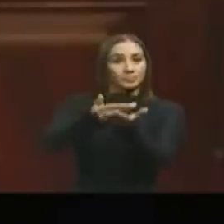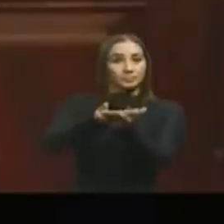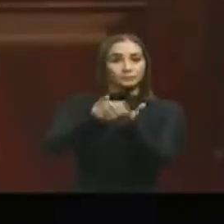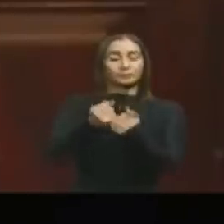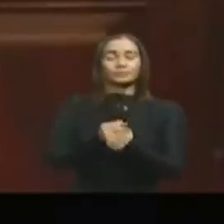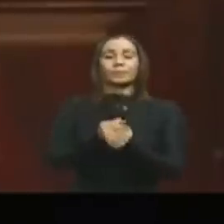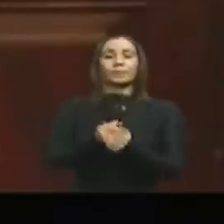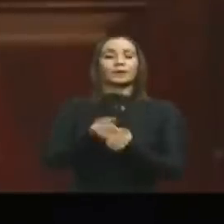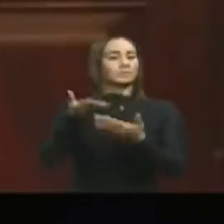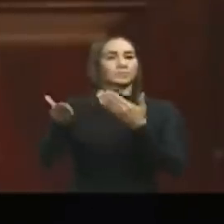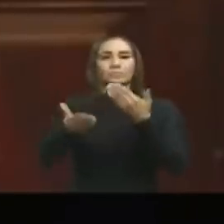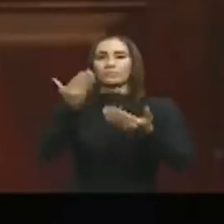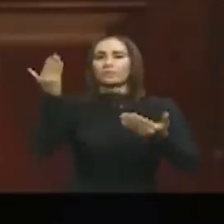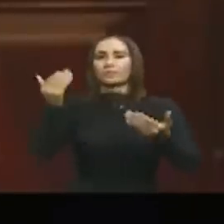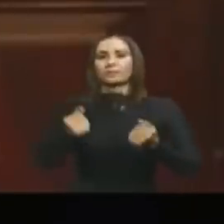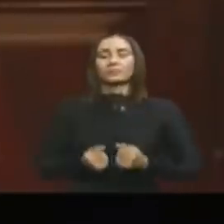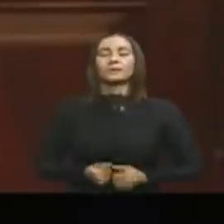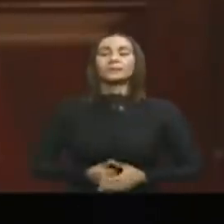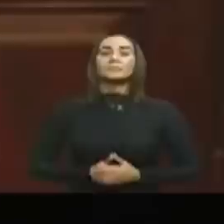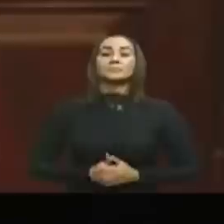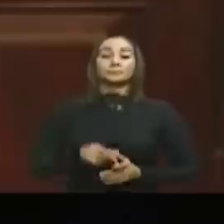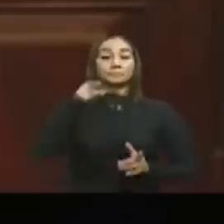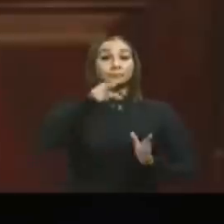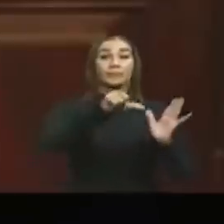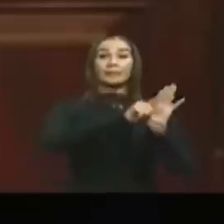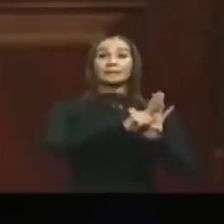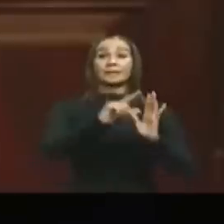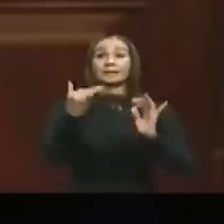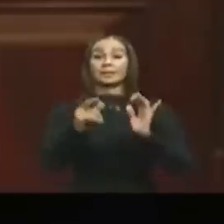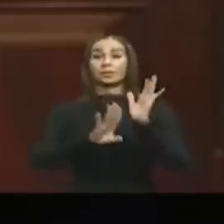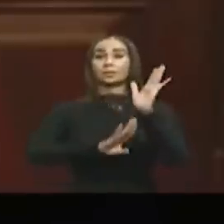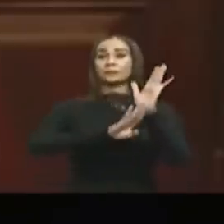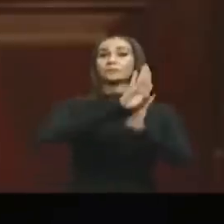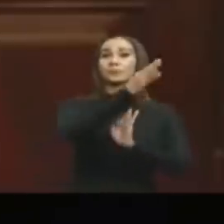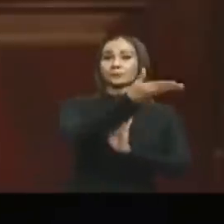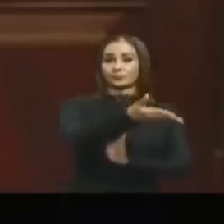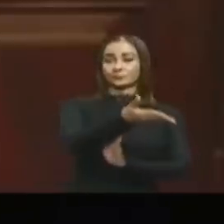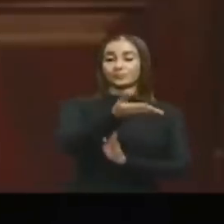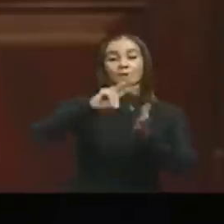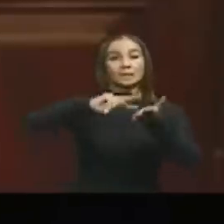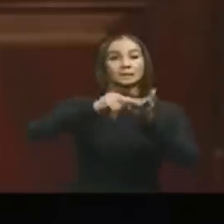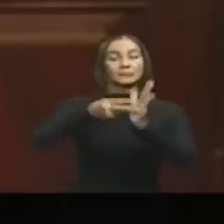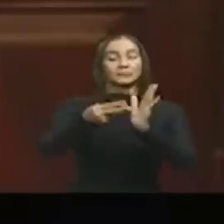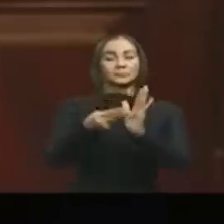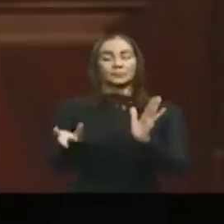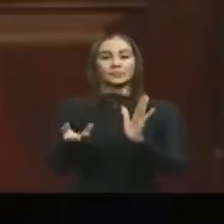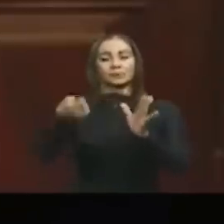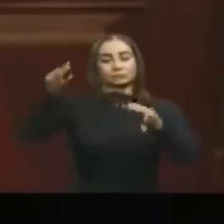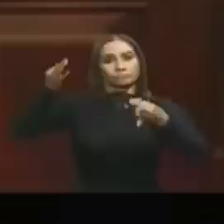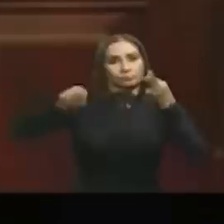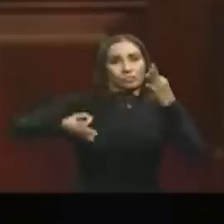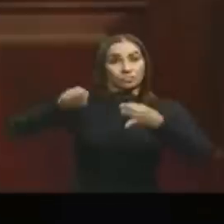simple y así de contundente. Esta ley que hoy se empieza a desarrollar implica, entre otras cosas, la